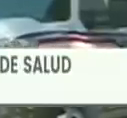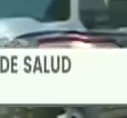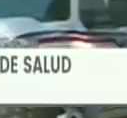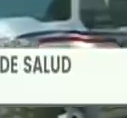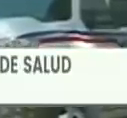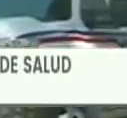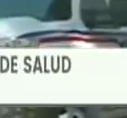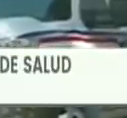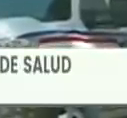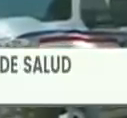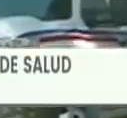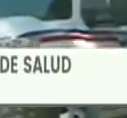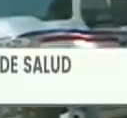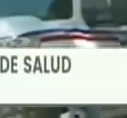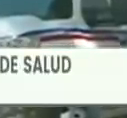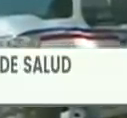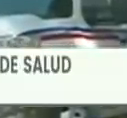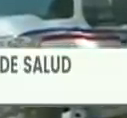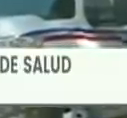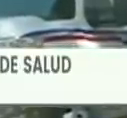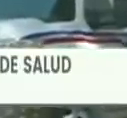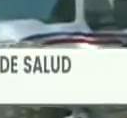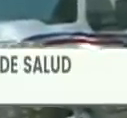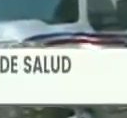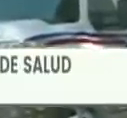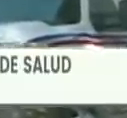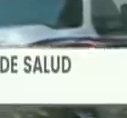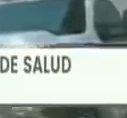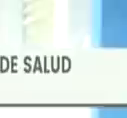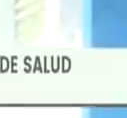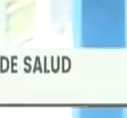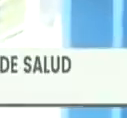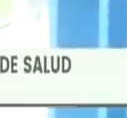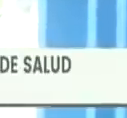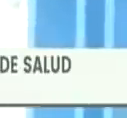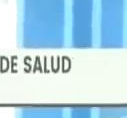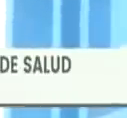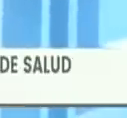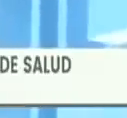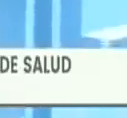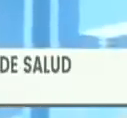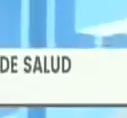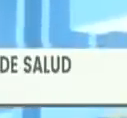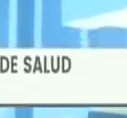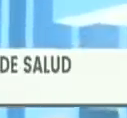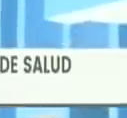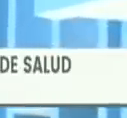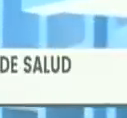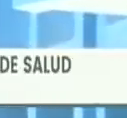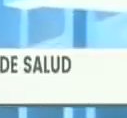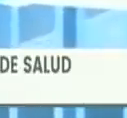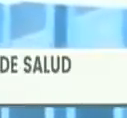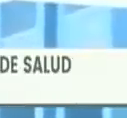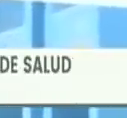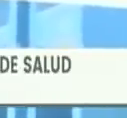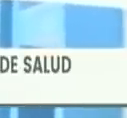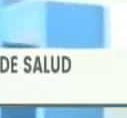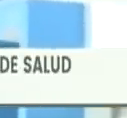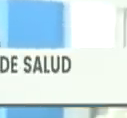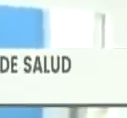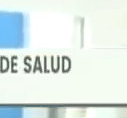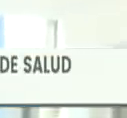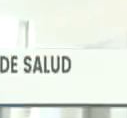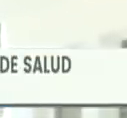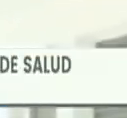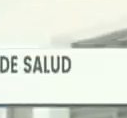el día de hoy queremos compartir los logros, luego de 8 semanas consecutivas de un trabajo coordinado de todos los niveles